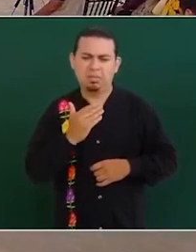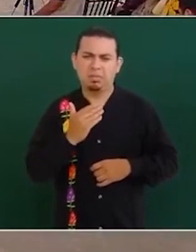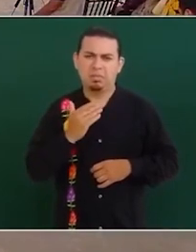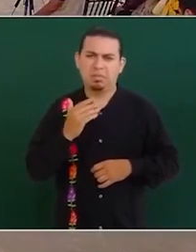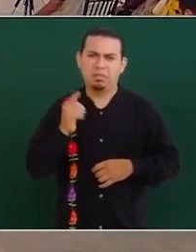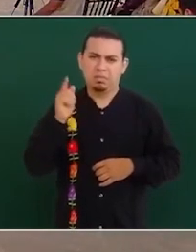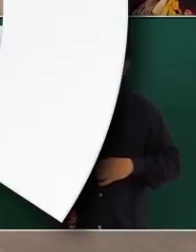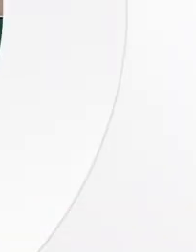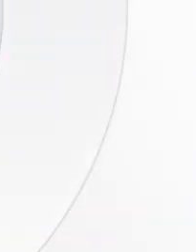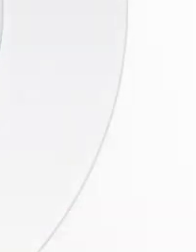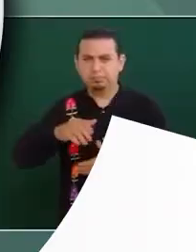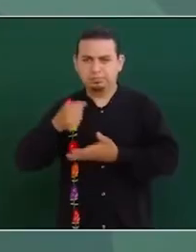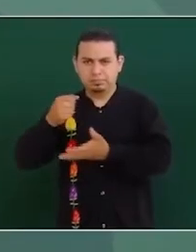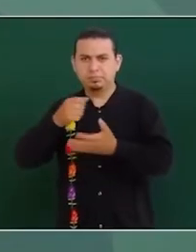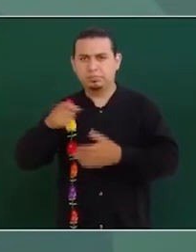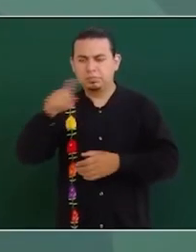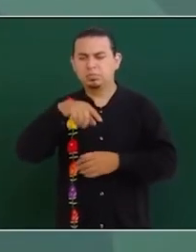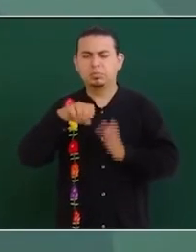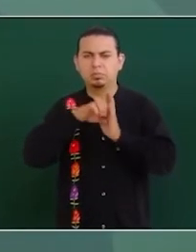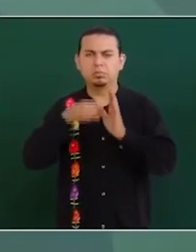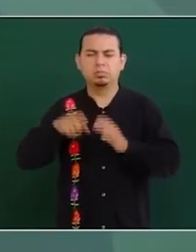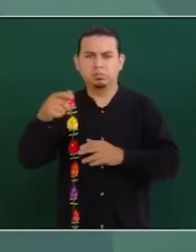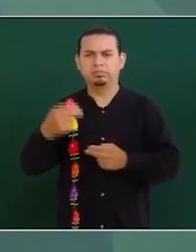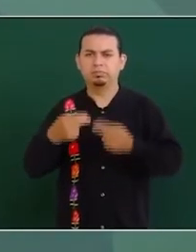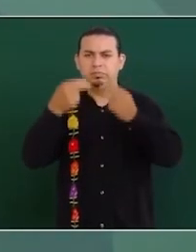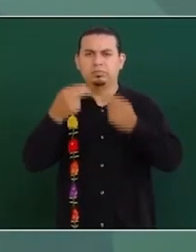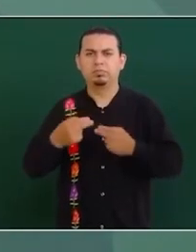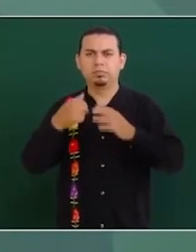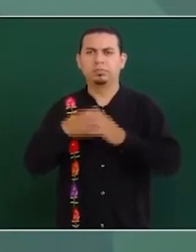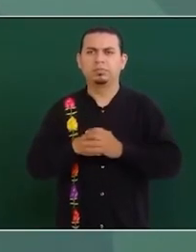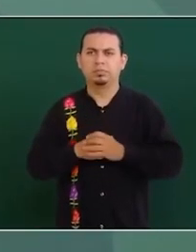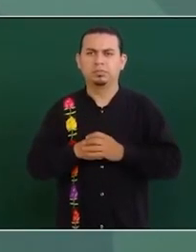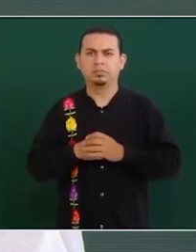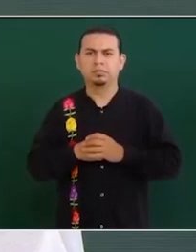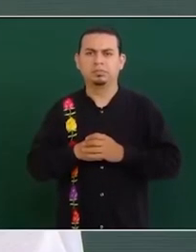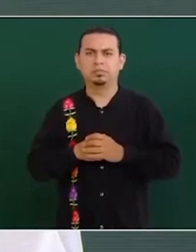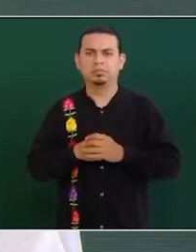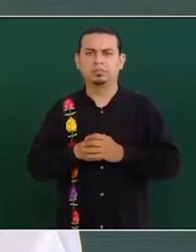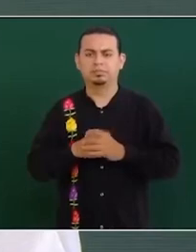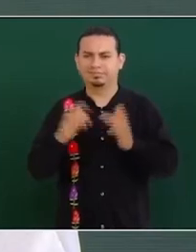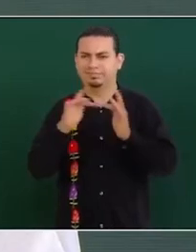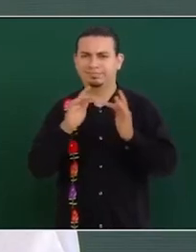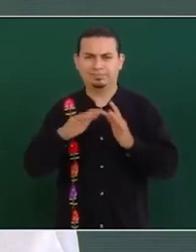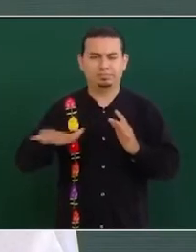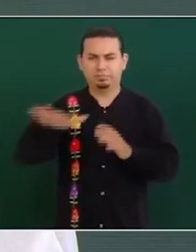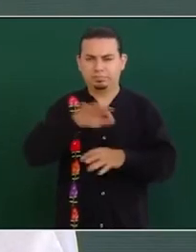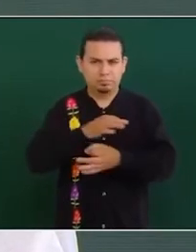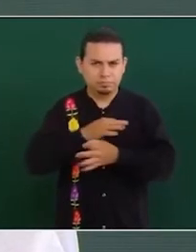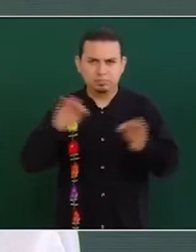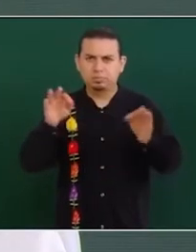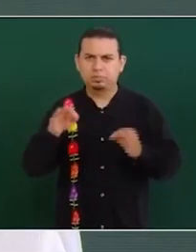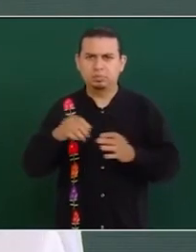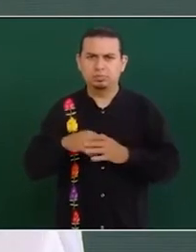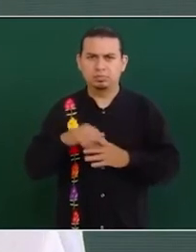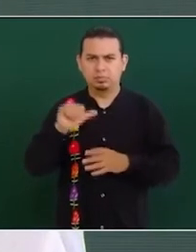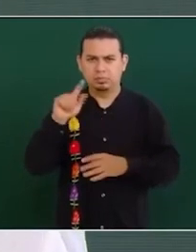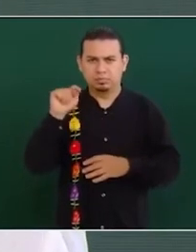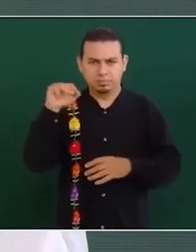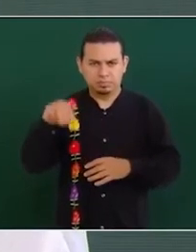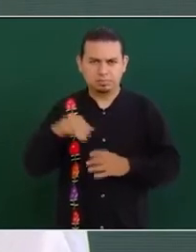de primera, mi paisano, empresa de comunicación llamada